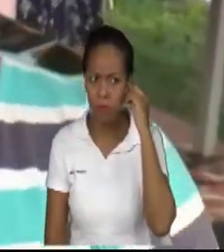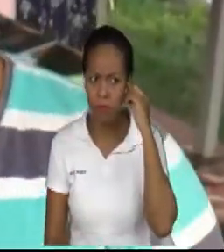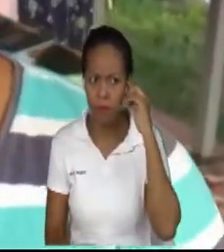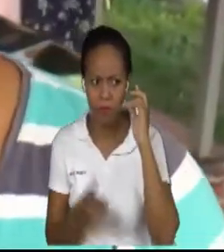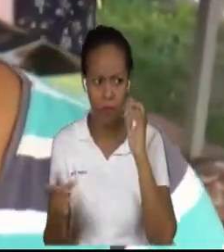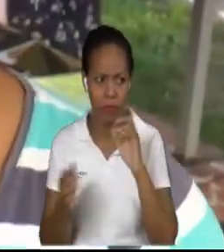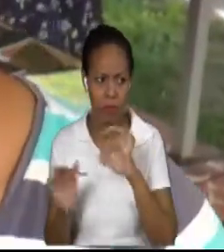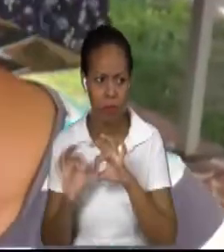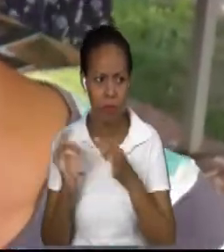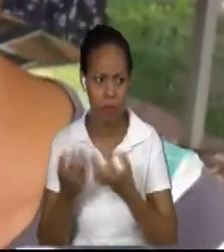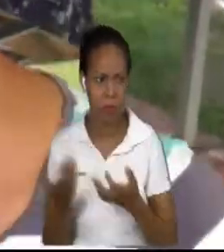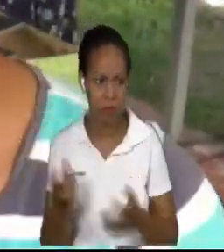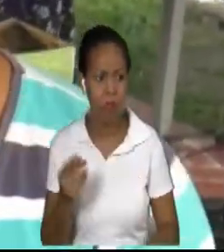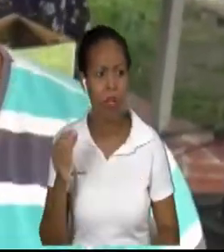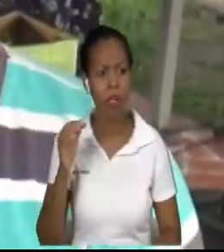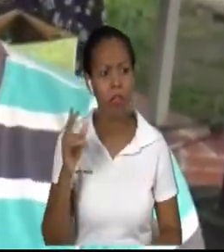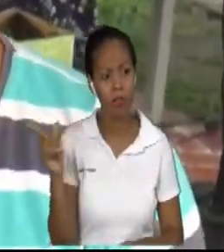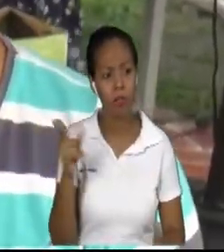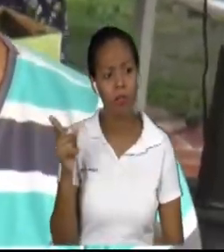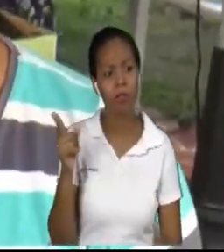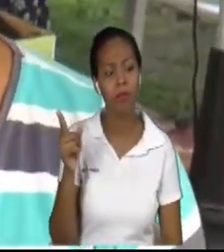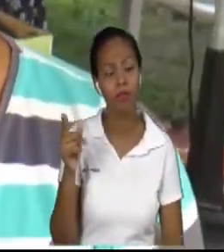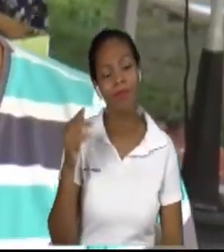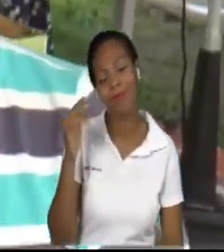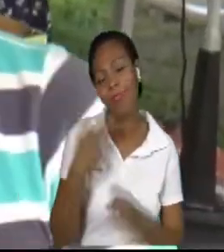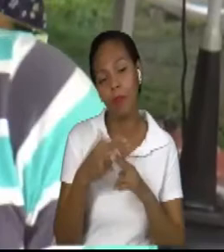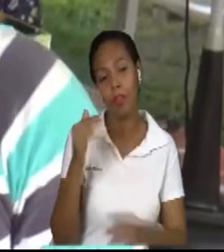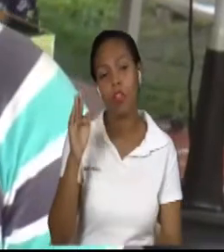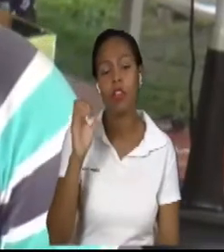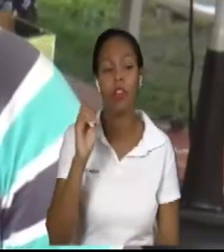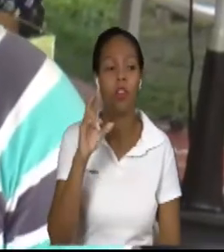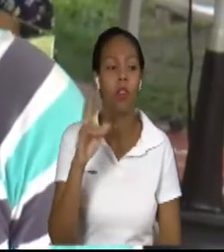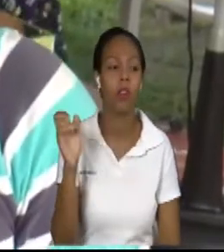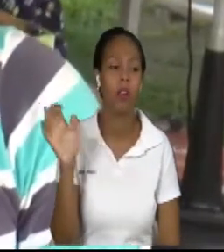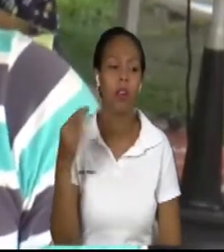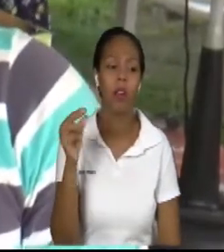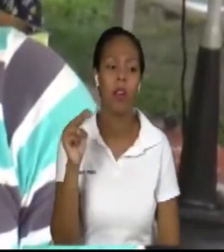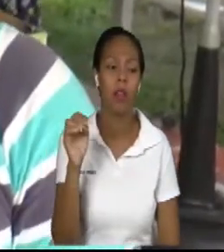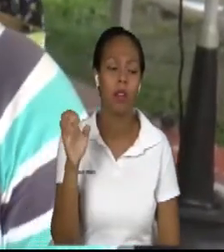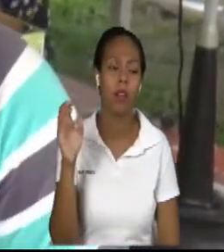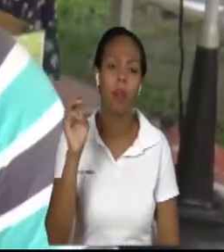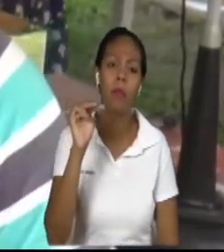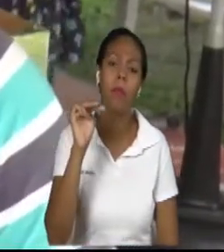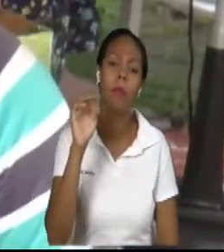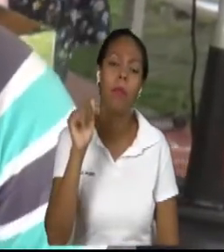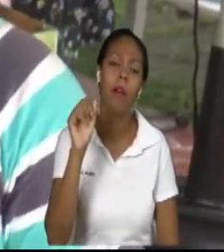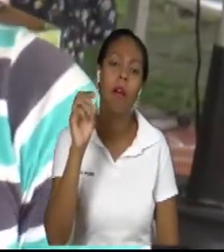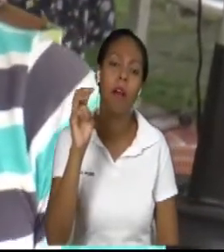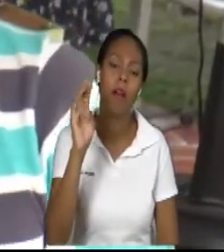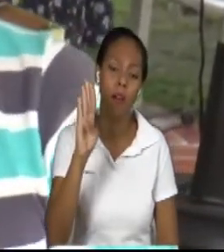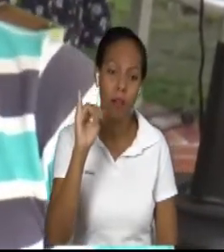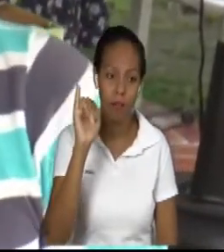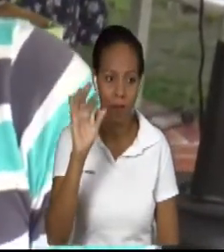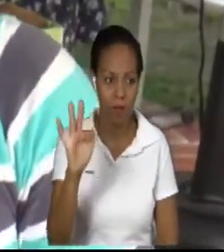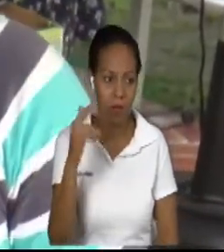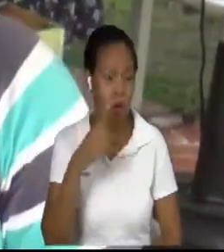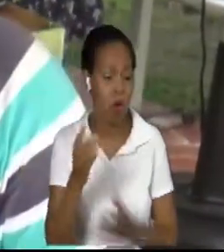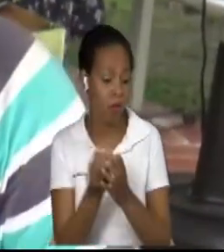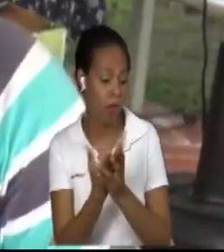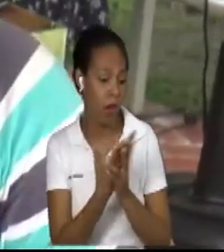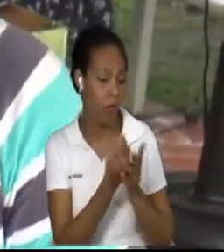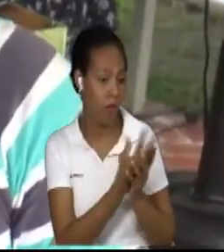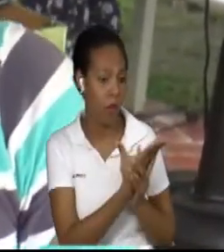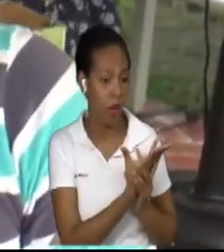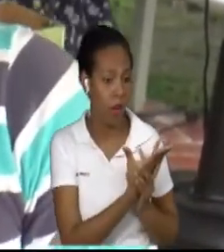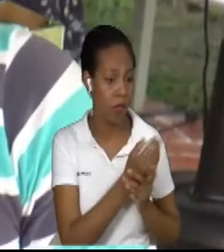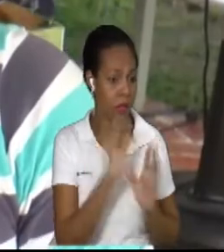la Torre de Mavit no solo puede llevarles a ustedes lo mejor en cuanto a arreglos florales, también nos